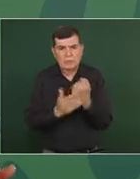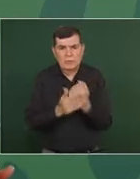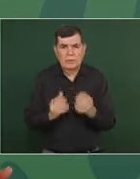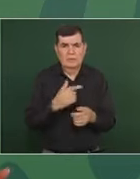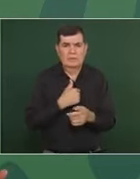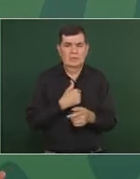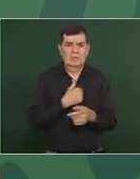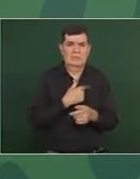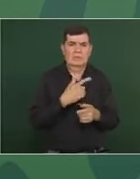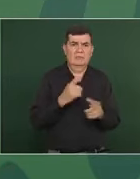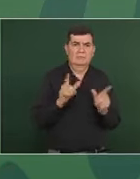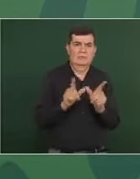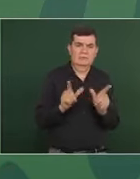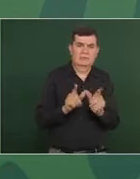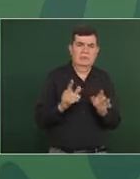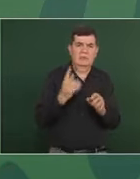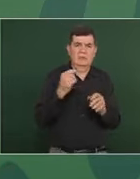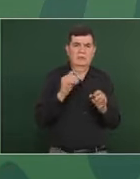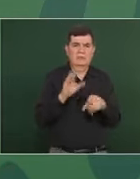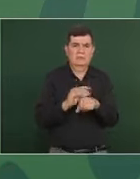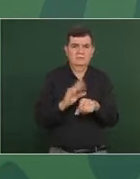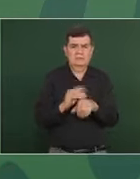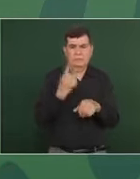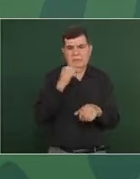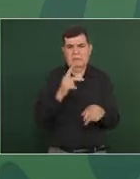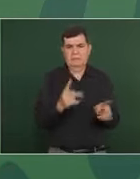licencias para robar.